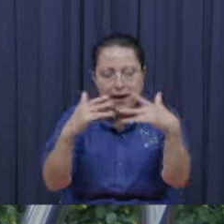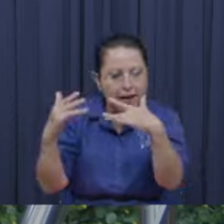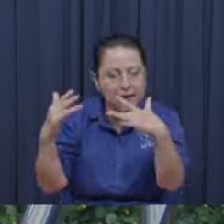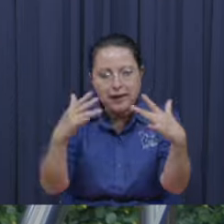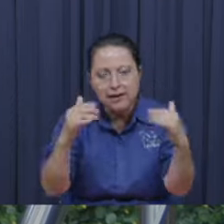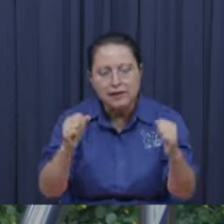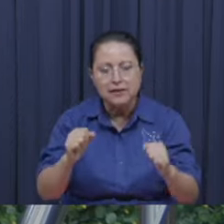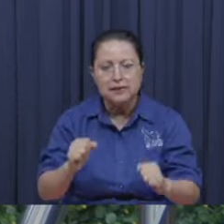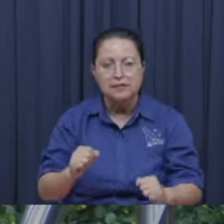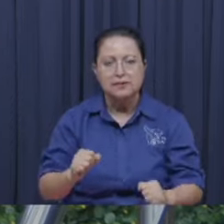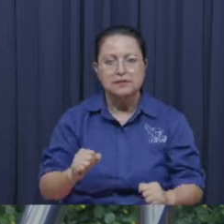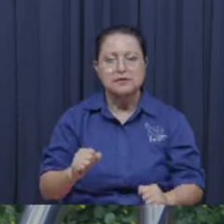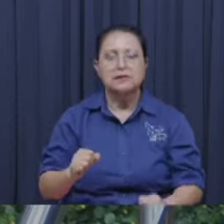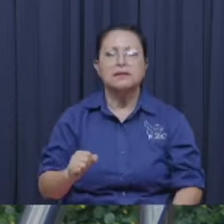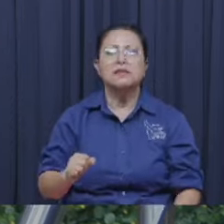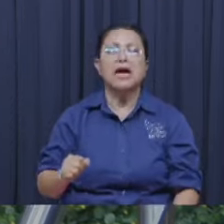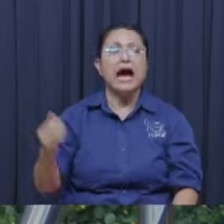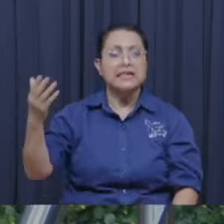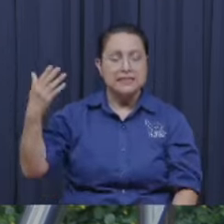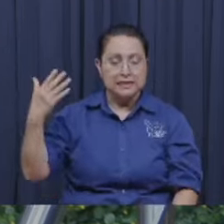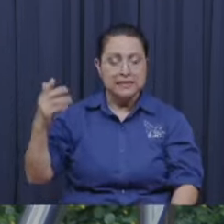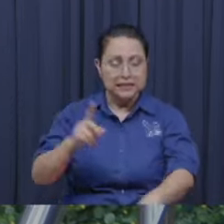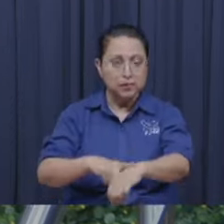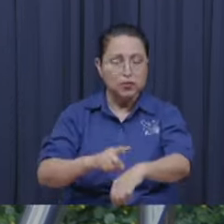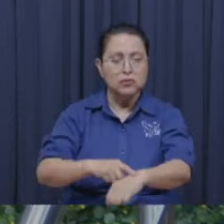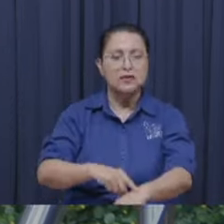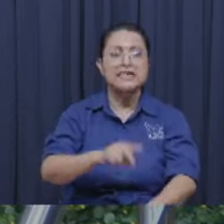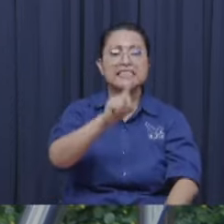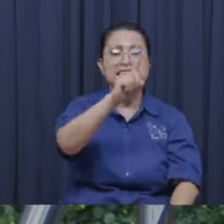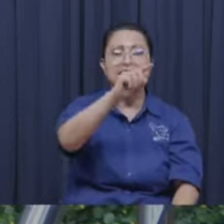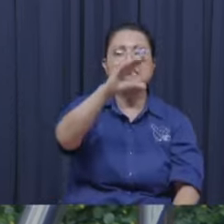la guerra de los 100 años. ¿Por qué le pondrían así a usted?